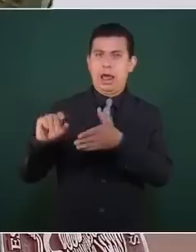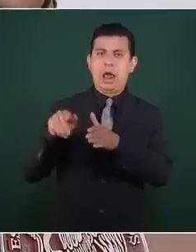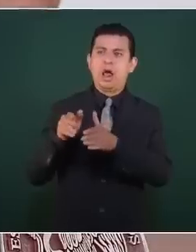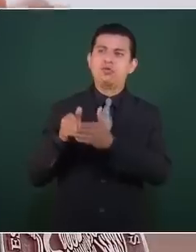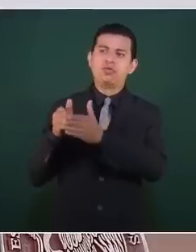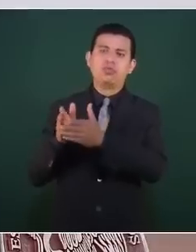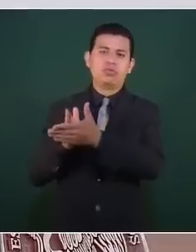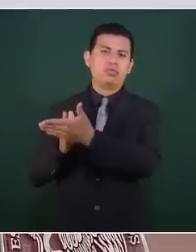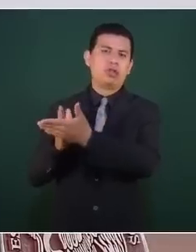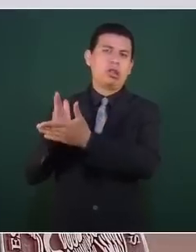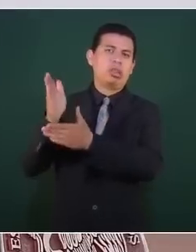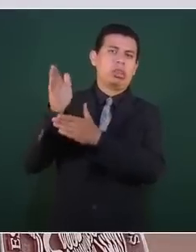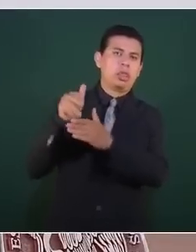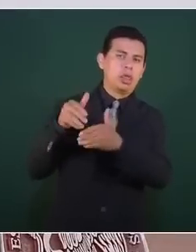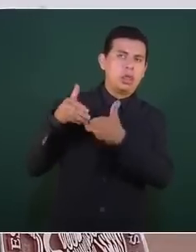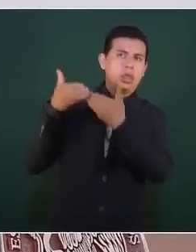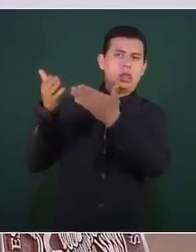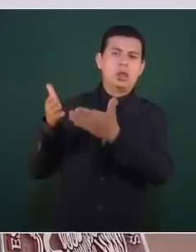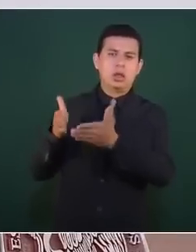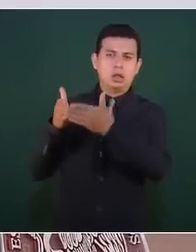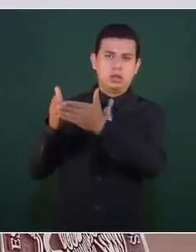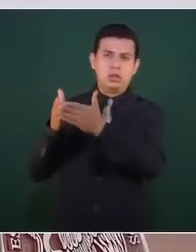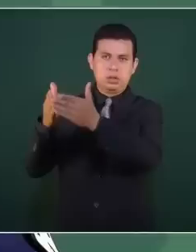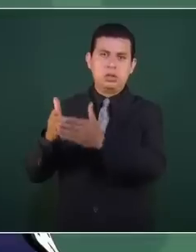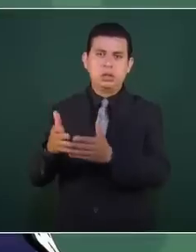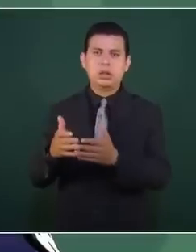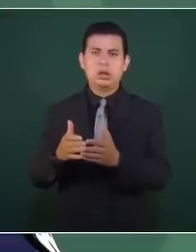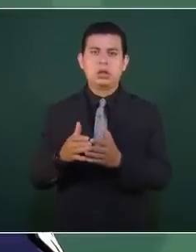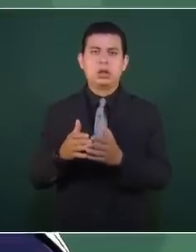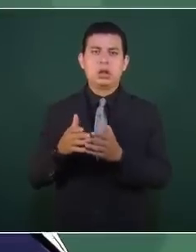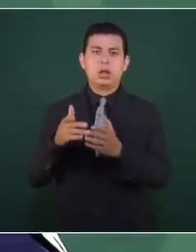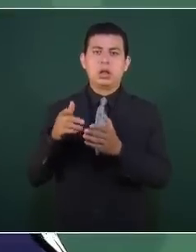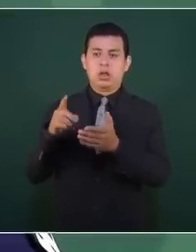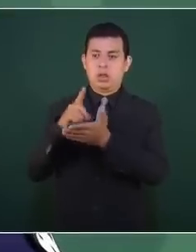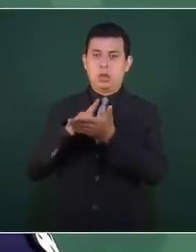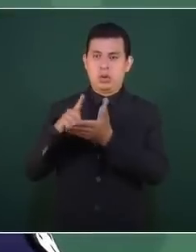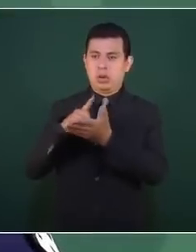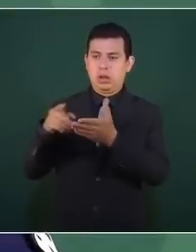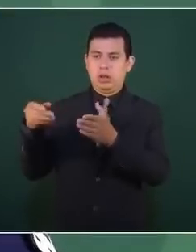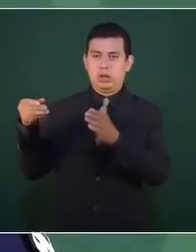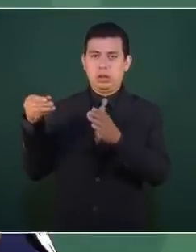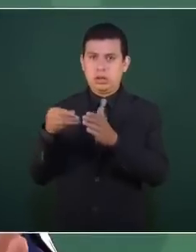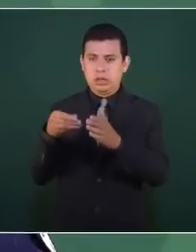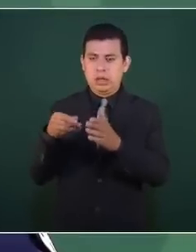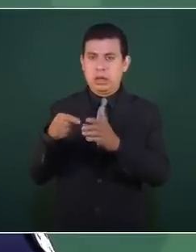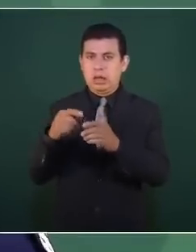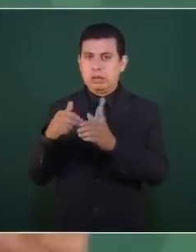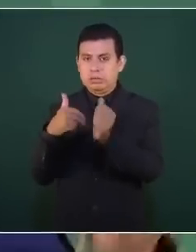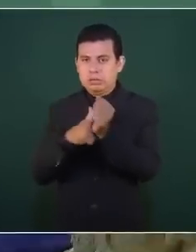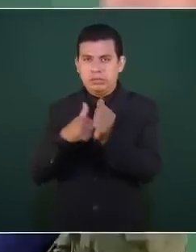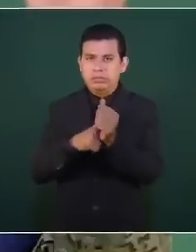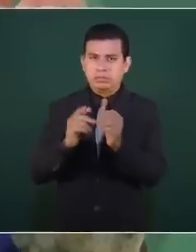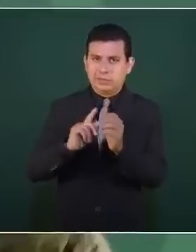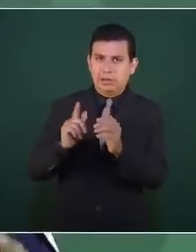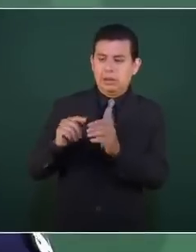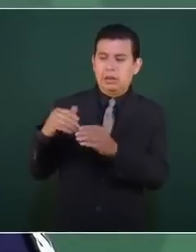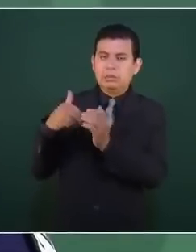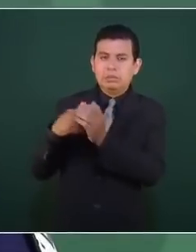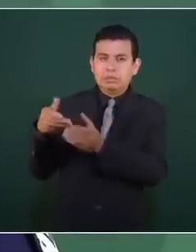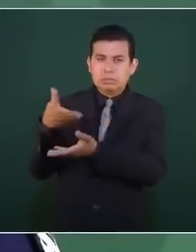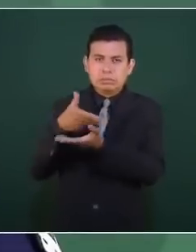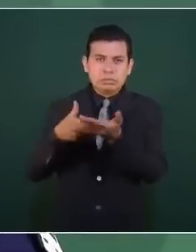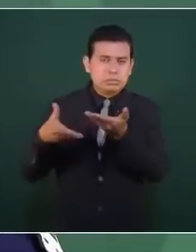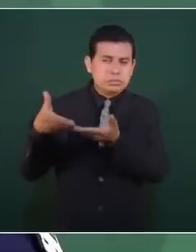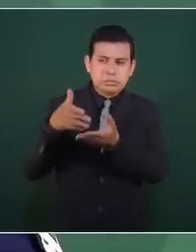su paso. No necesariamente quiere decir que desembarquen la droga aquí en las costas de Oaxaca, sino que se siguen de